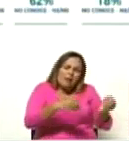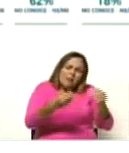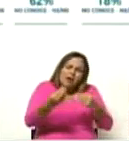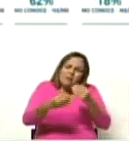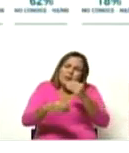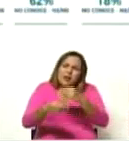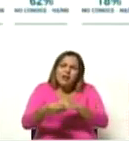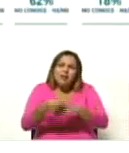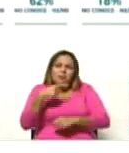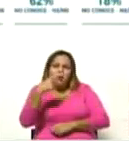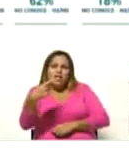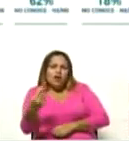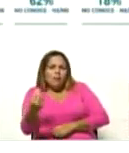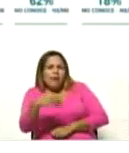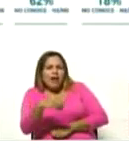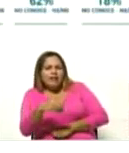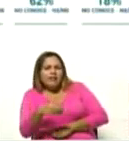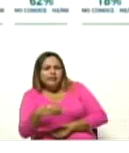los políticos